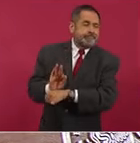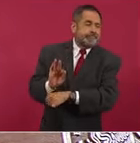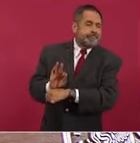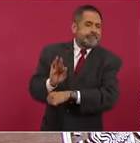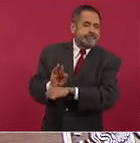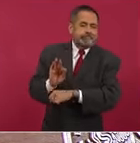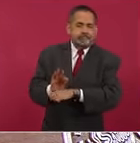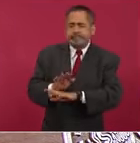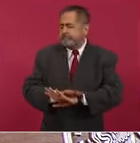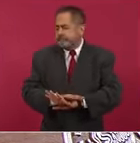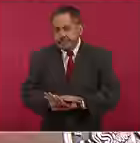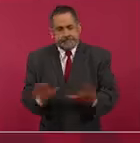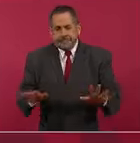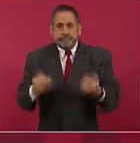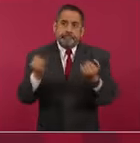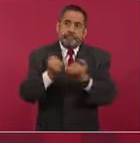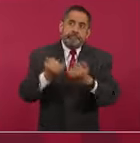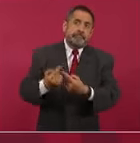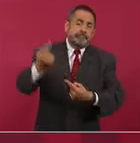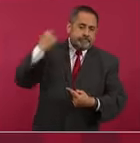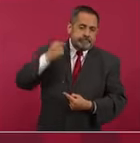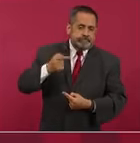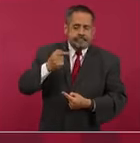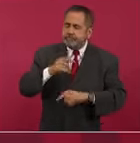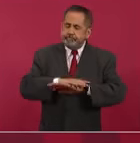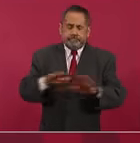ya no es lo mismo de antes.